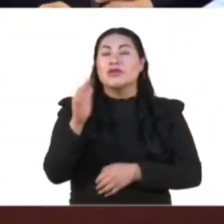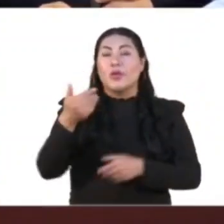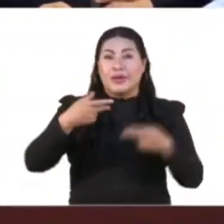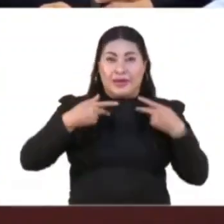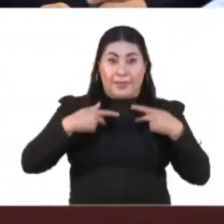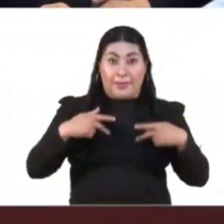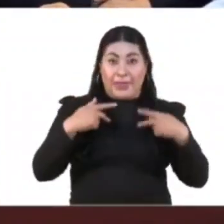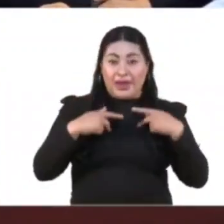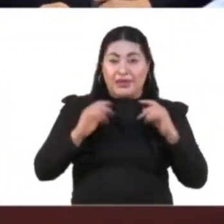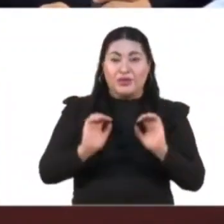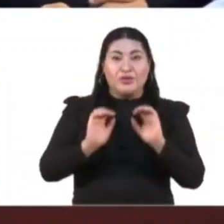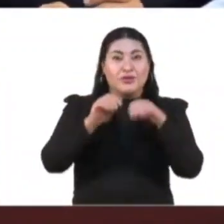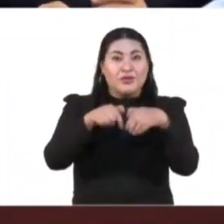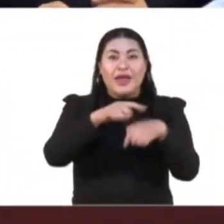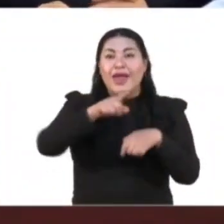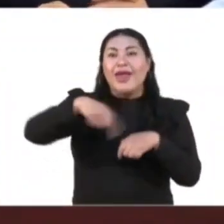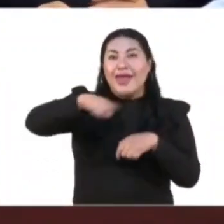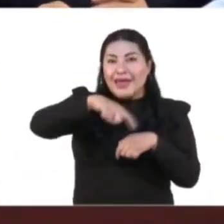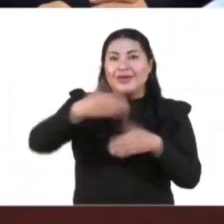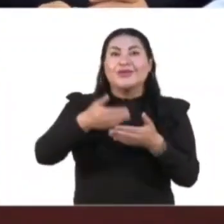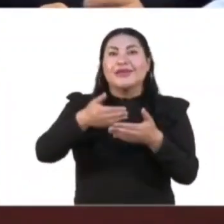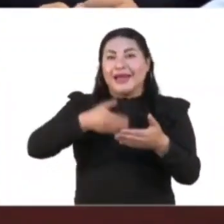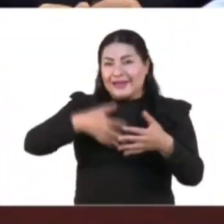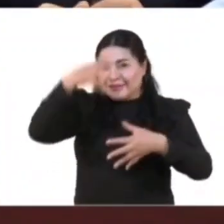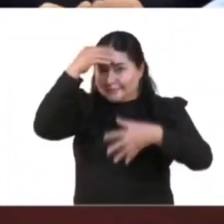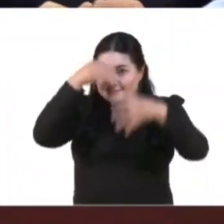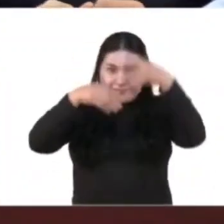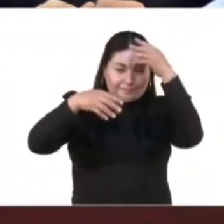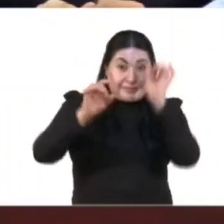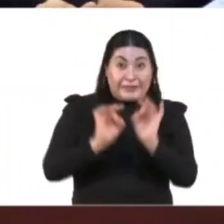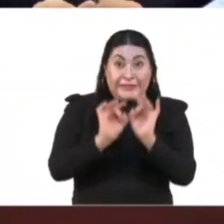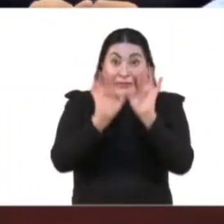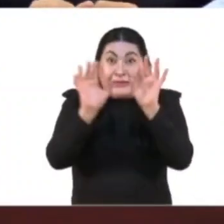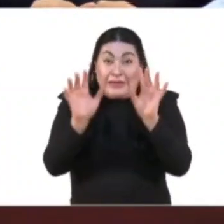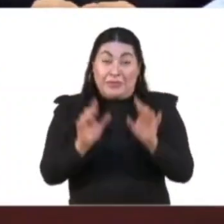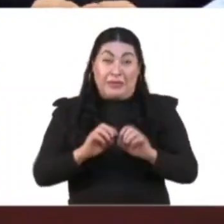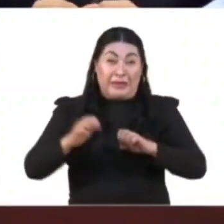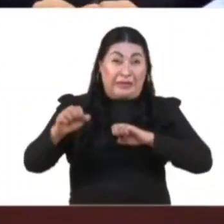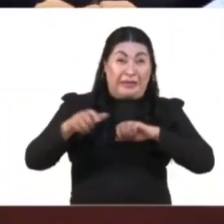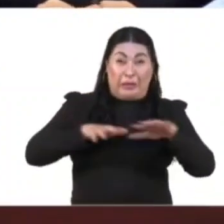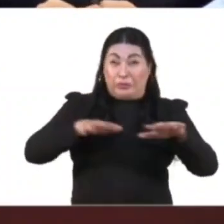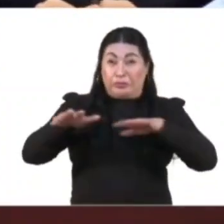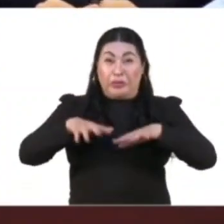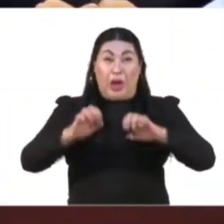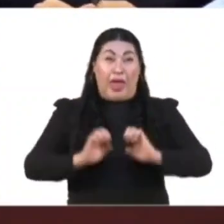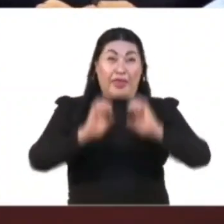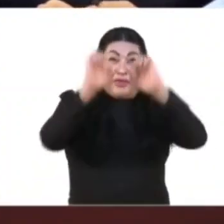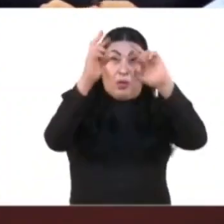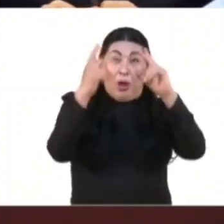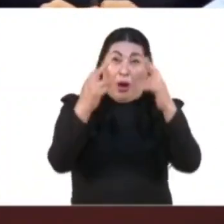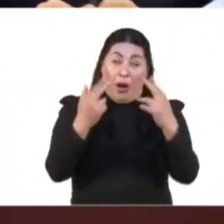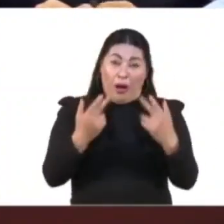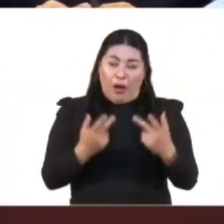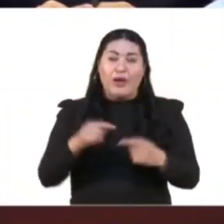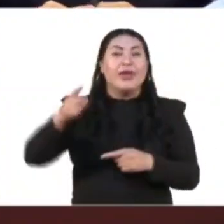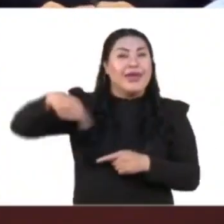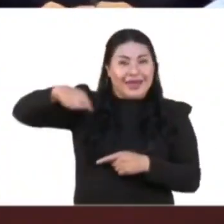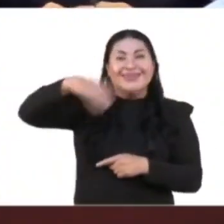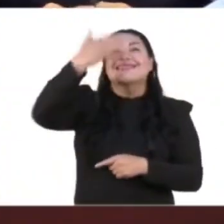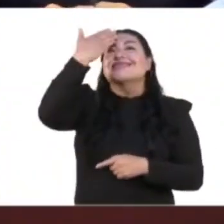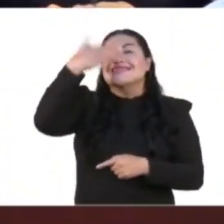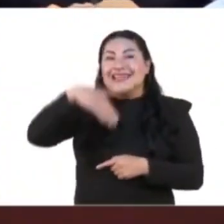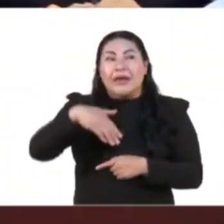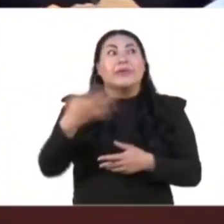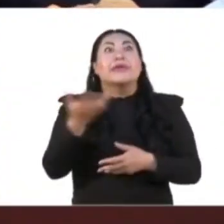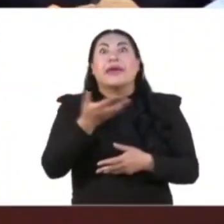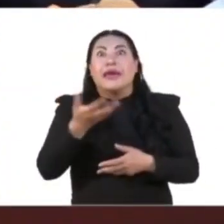personas que están capacitados en caso de que hubiera un colapso de algún edificio. Entonces ellos ya saben cómo llegar y